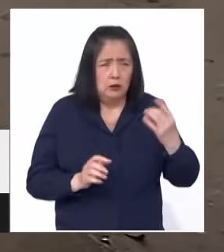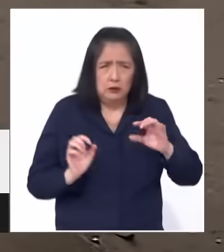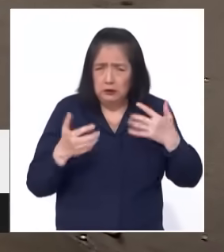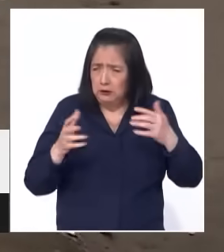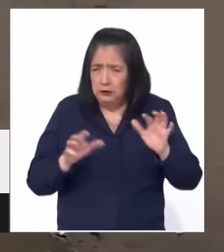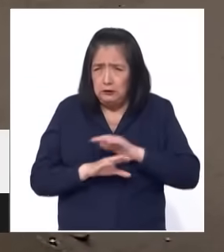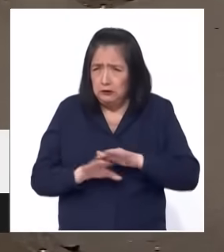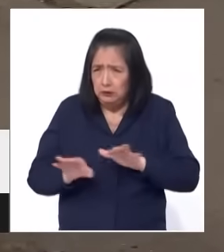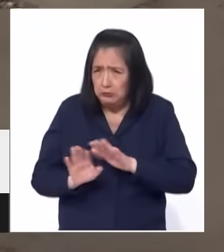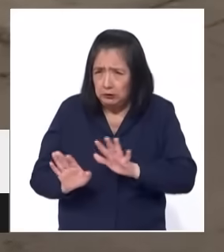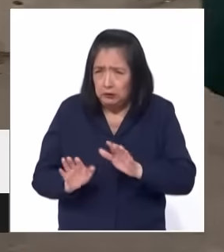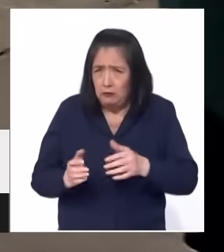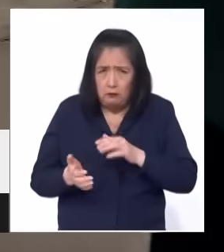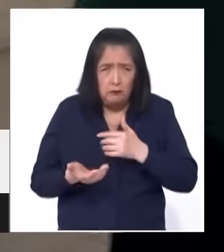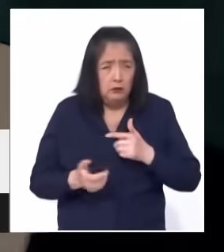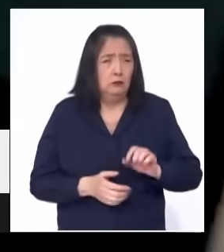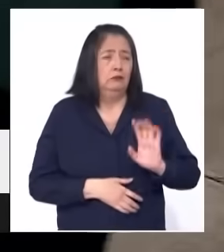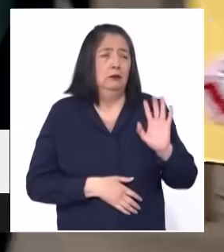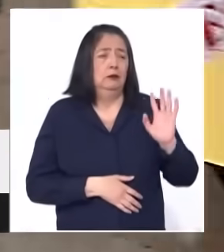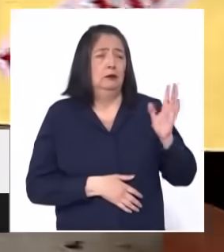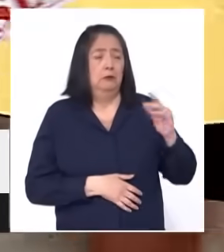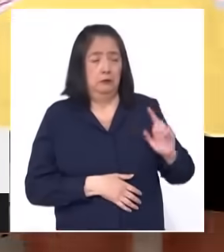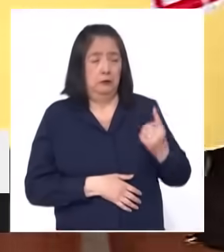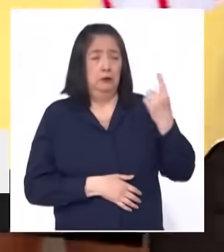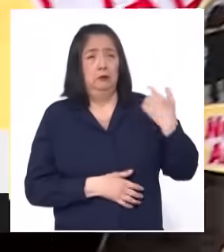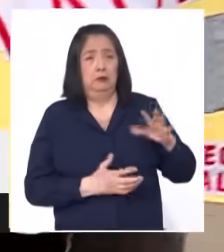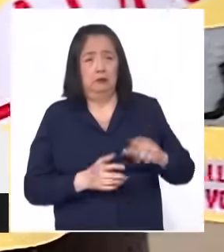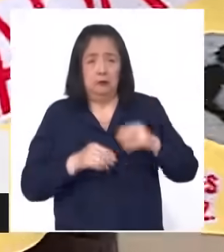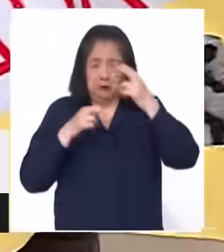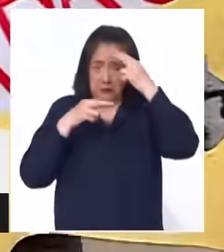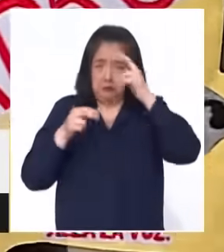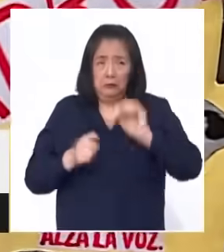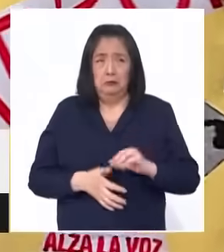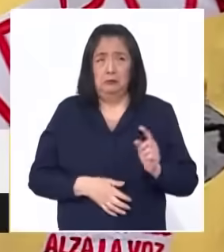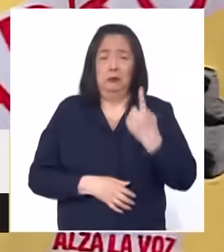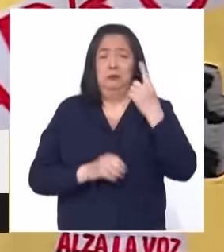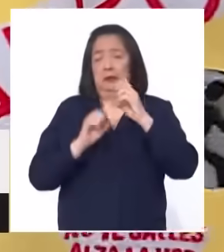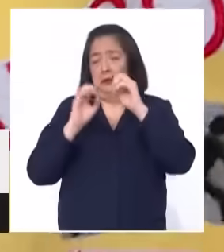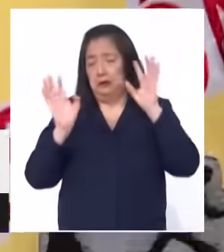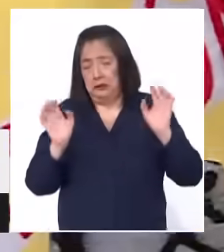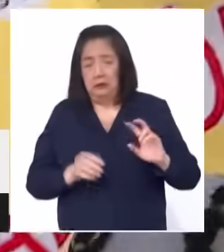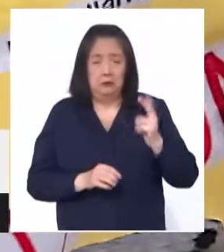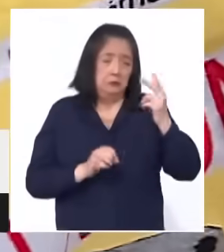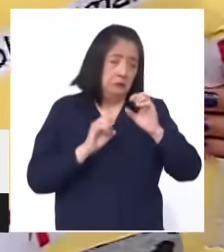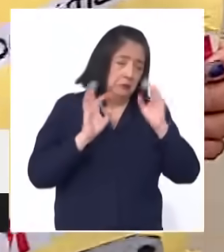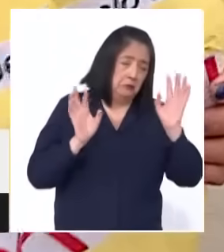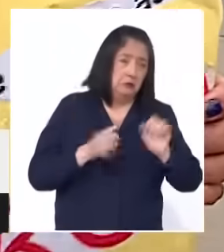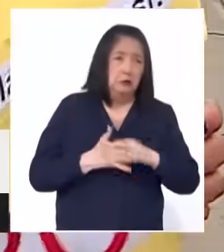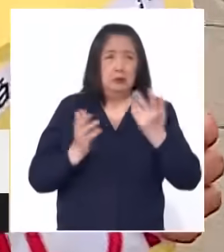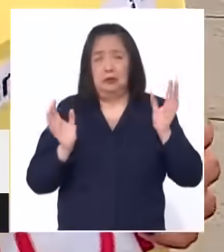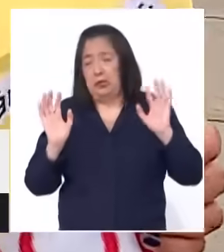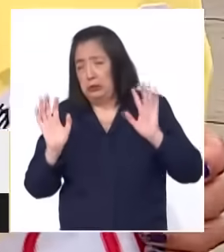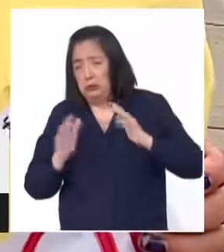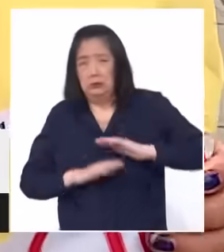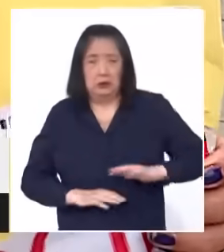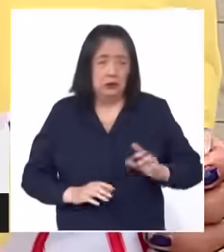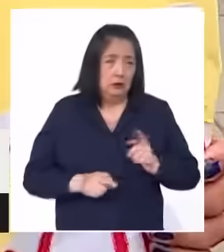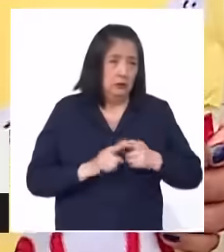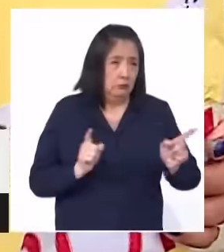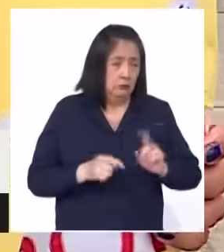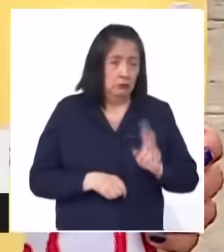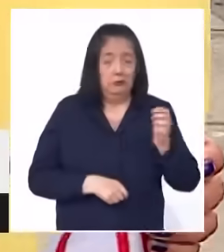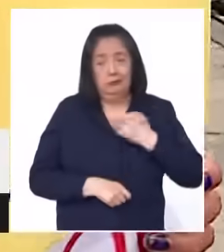ello? Bueno, la verdad, en un principio, como toda noticia, el primer día, segundo día, sensacionalismo, todo tranquilo.